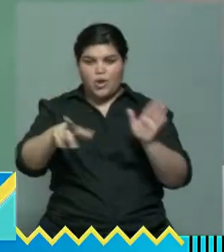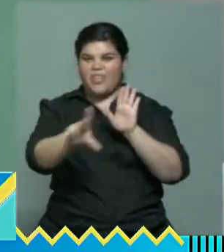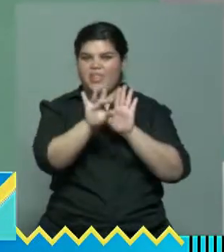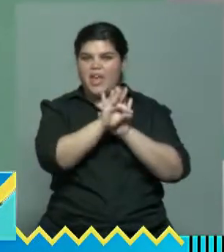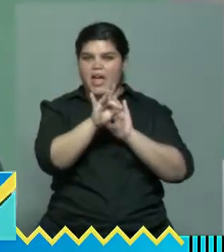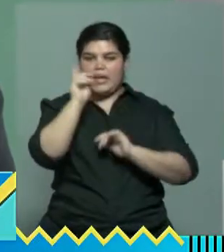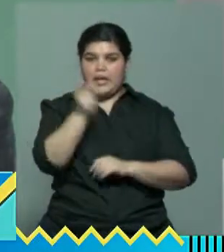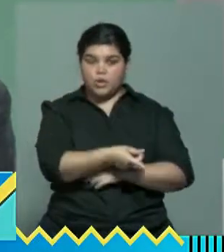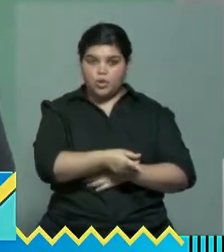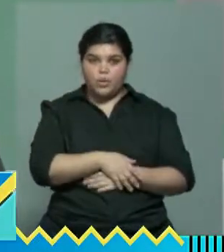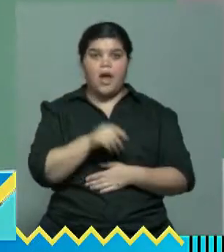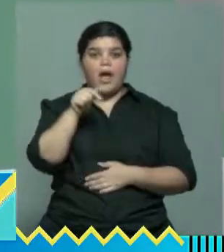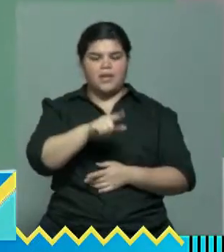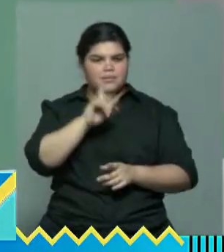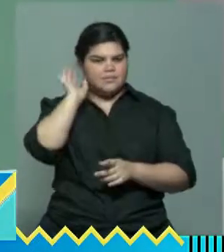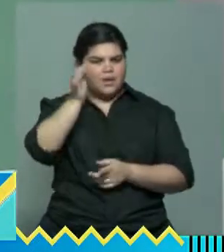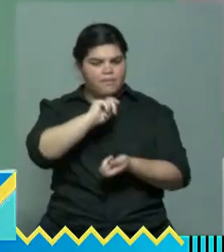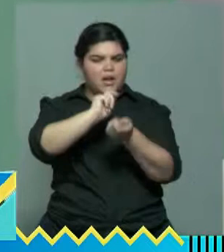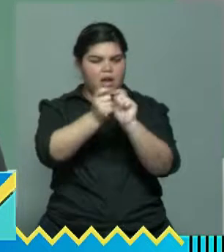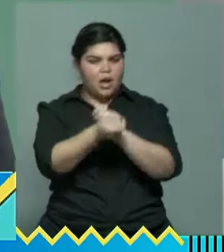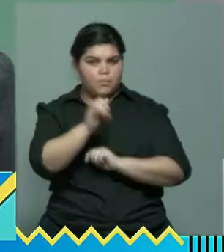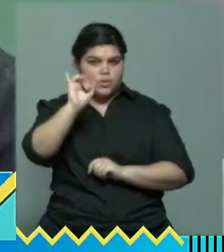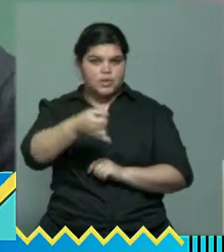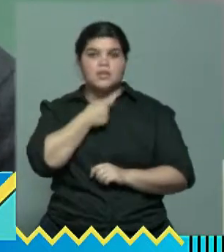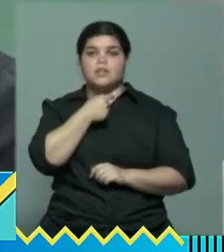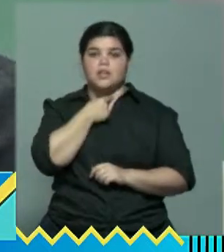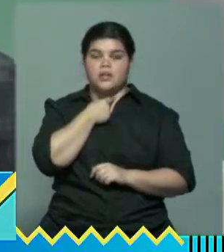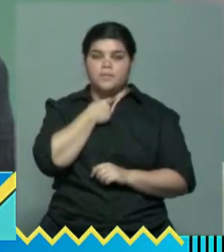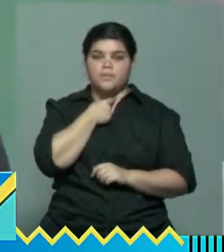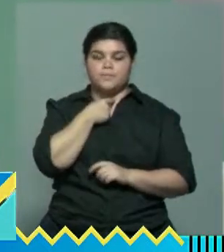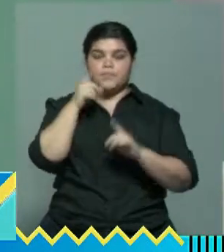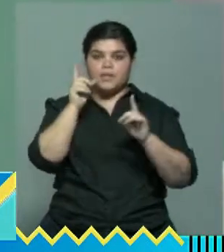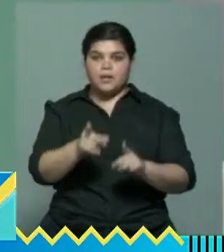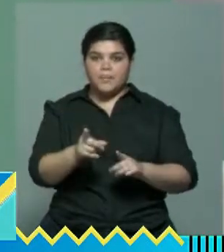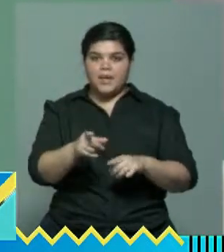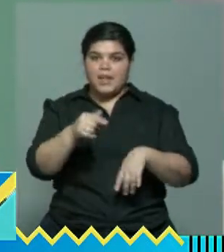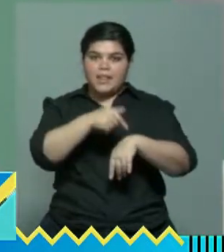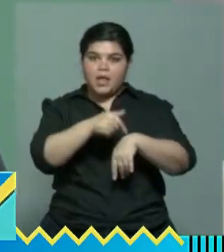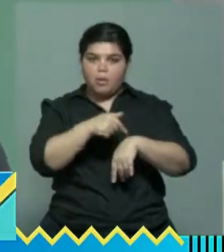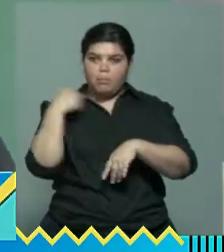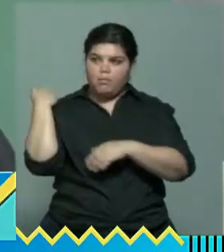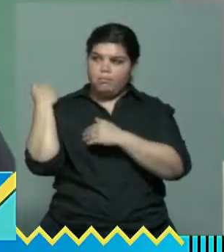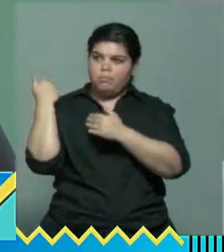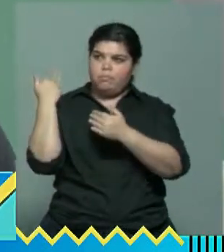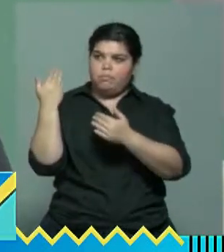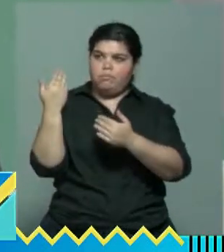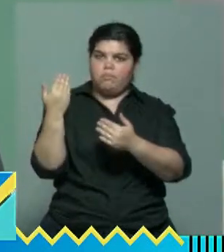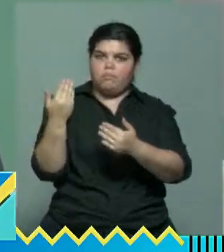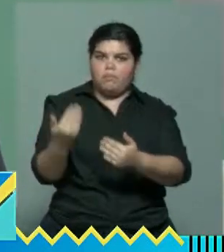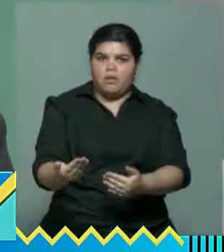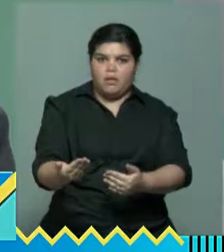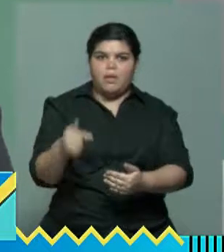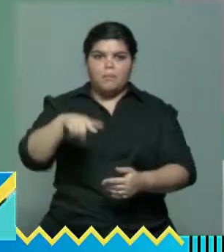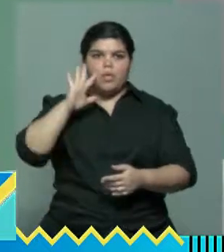expectativa de cambio y demás. Indudablemente que el paso del tiempo, ya hoy, en estos tiempos, yo lo que veía era un